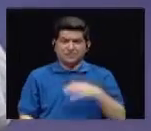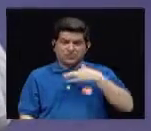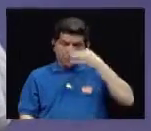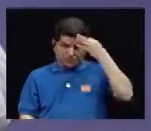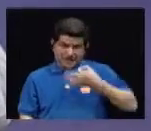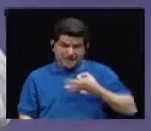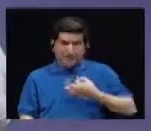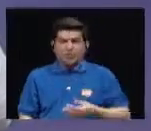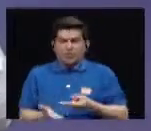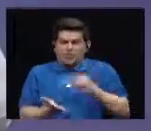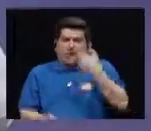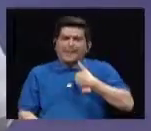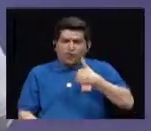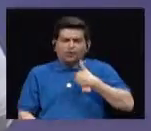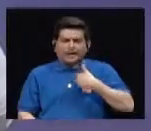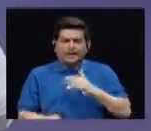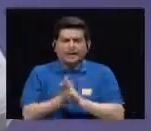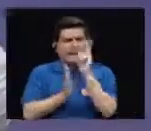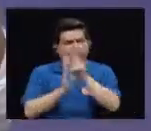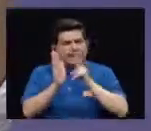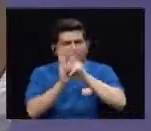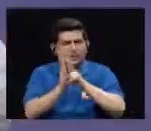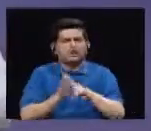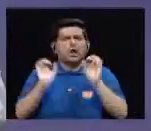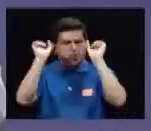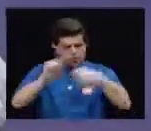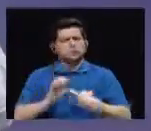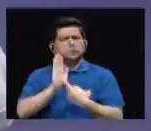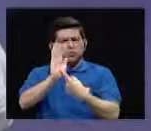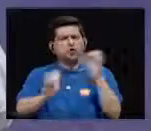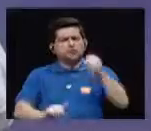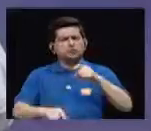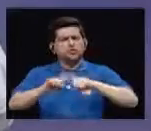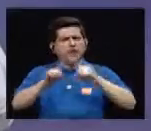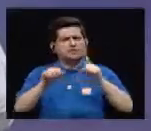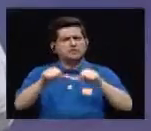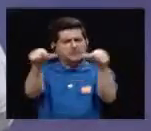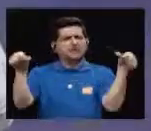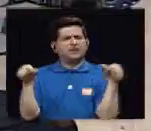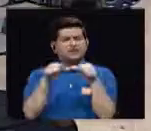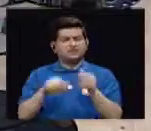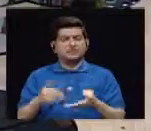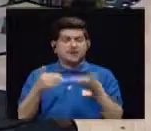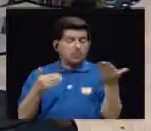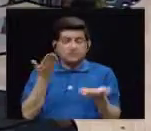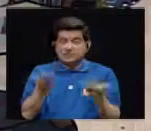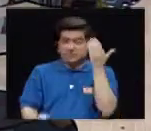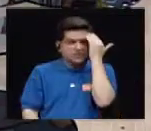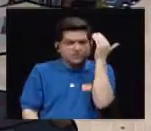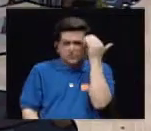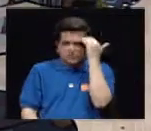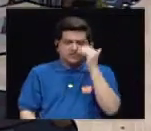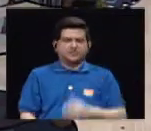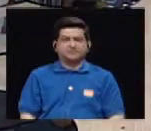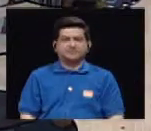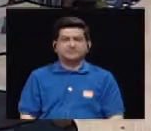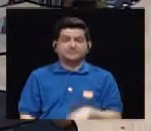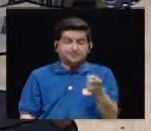mí es claro, lo valioso del documental, y sí se puede reflejar, digamos, en varios aspectos, cosas desconocidas que